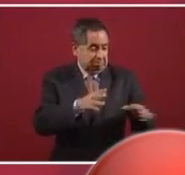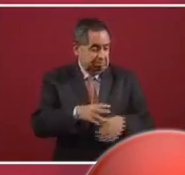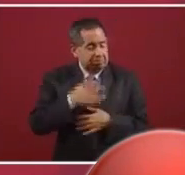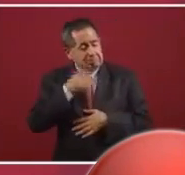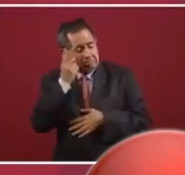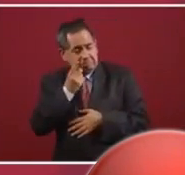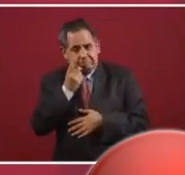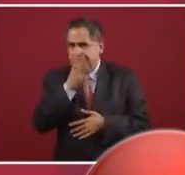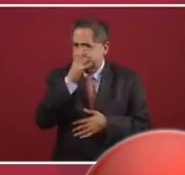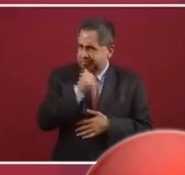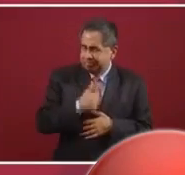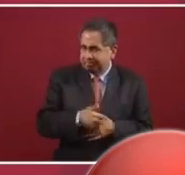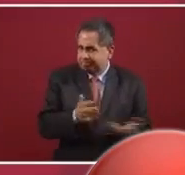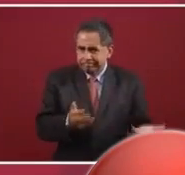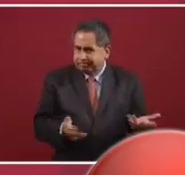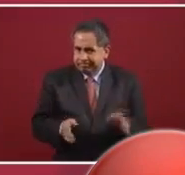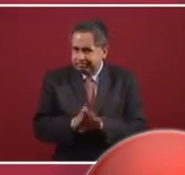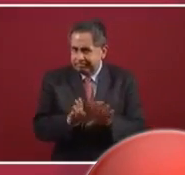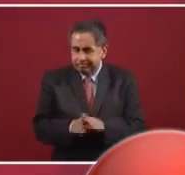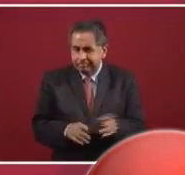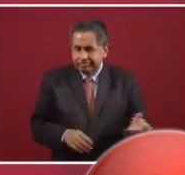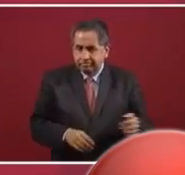quienes